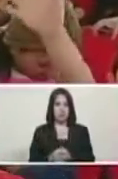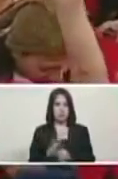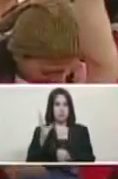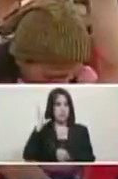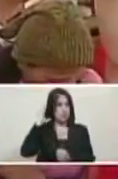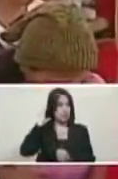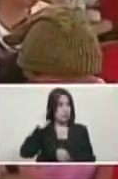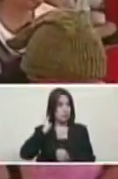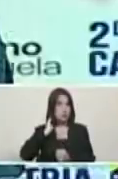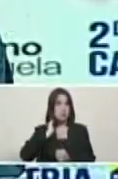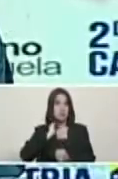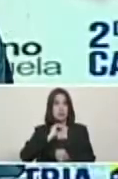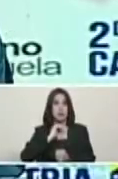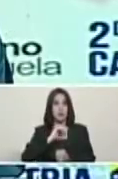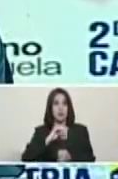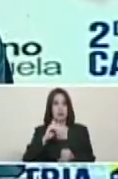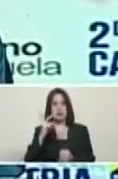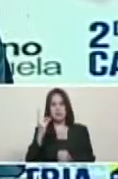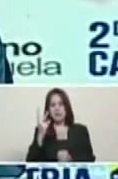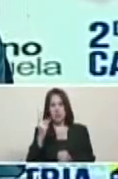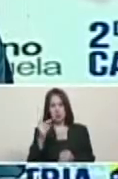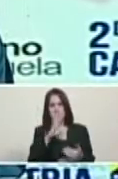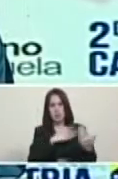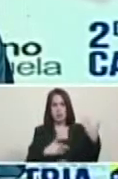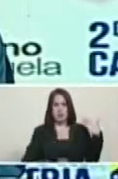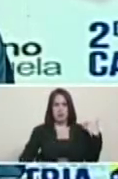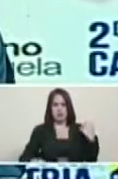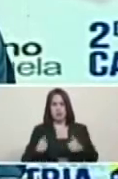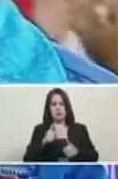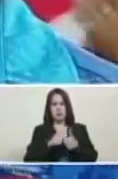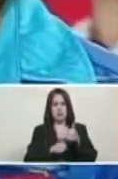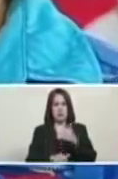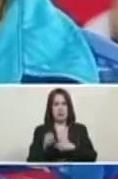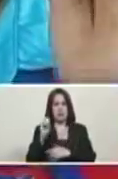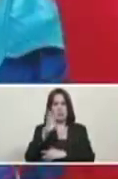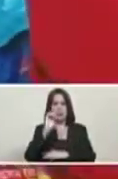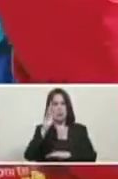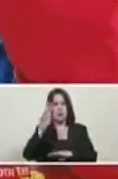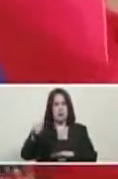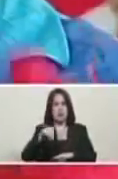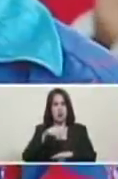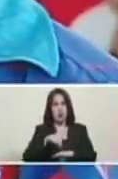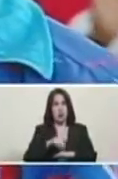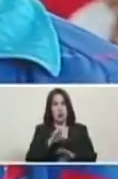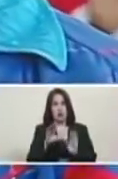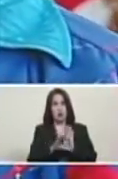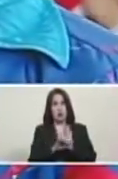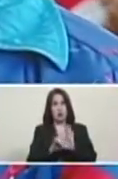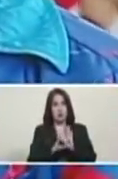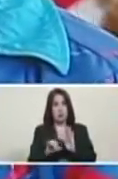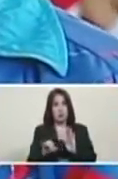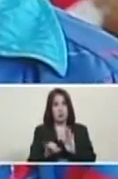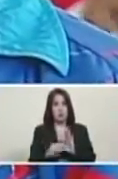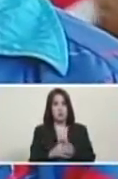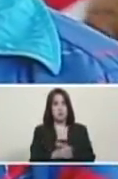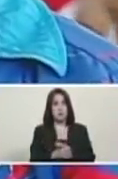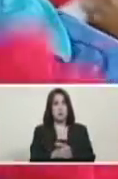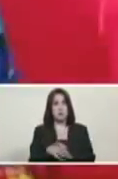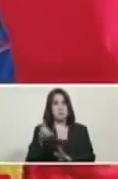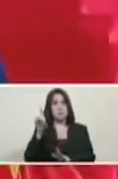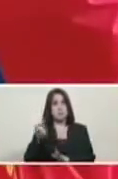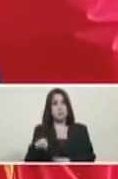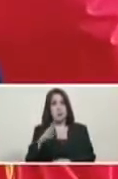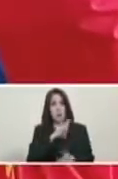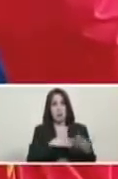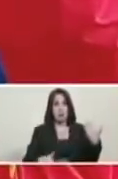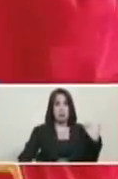Gladys Requena, segunda vicepresidenta de la Asamblea Nacional Constituyente y además presidenta de la Gran Misión en Amor